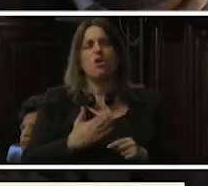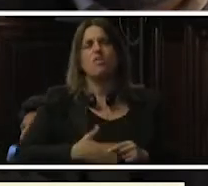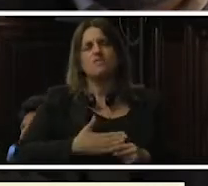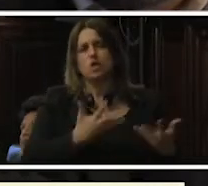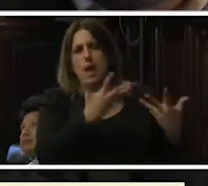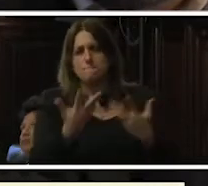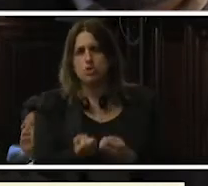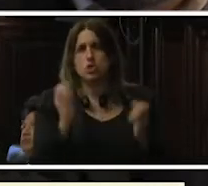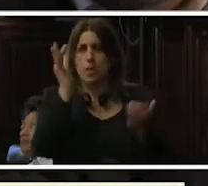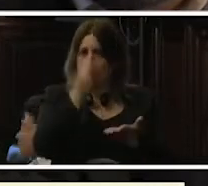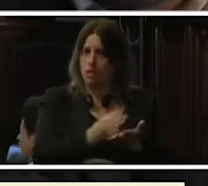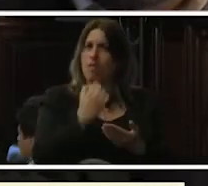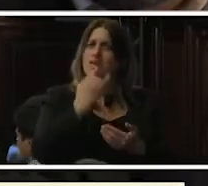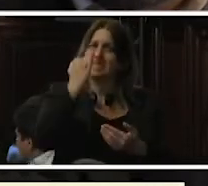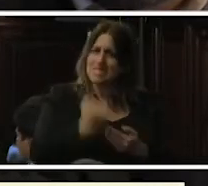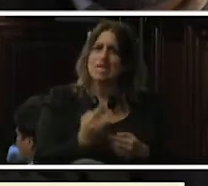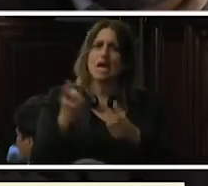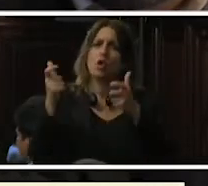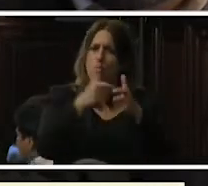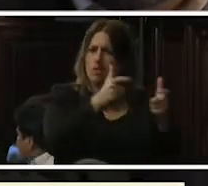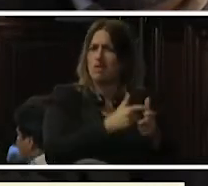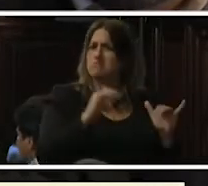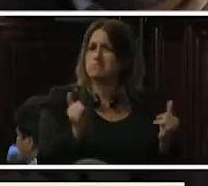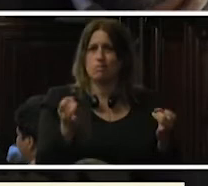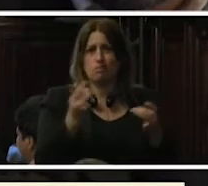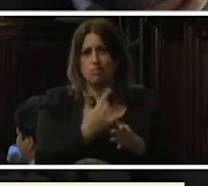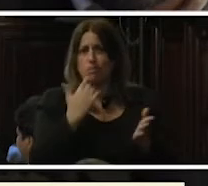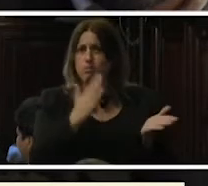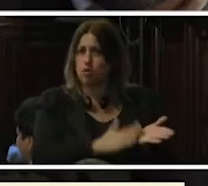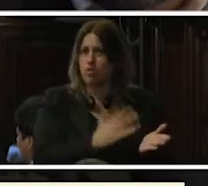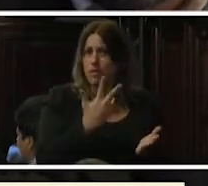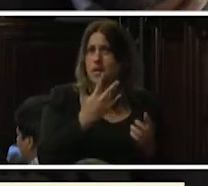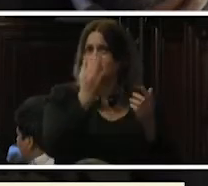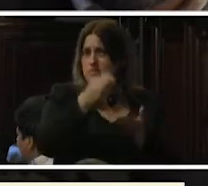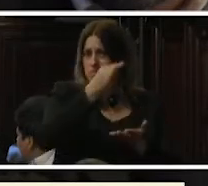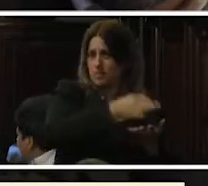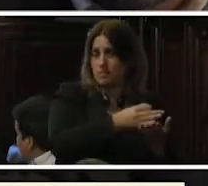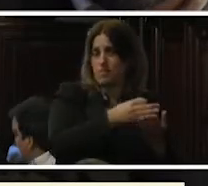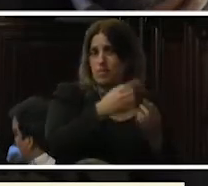que en Venezuela existen comunidades pertenecientes a estos 3 pueblos.